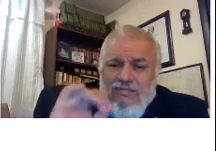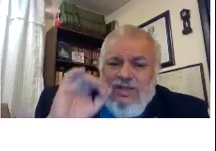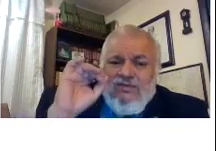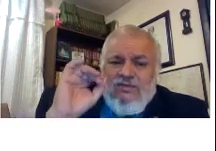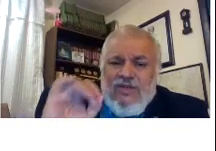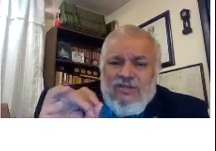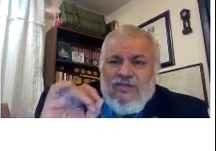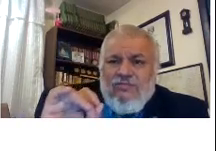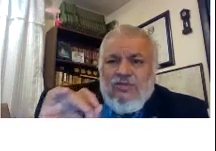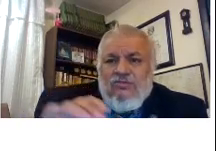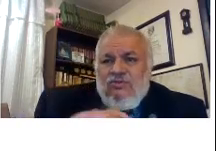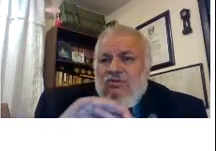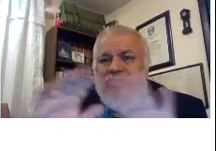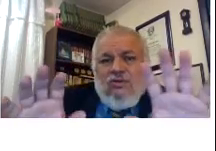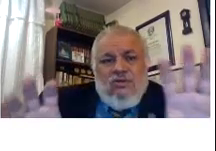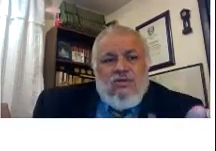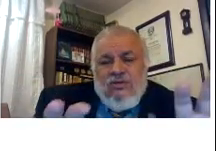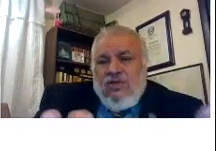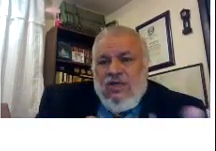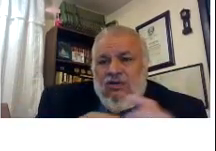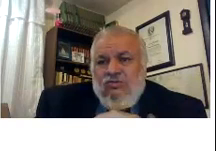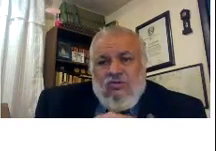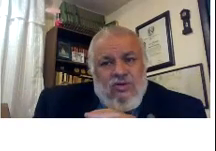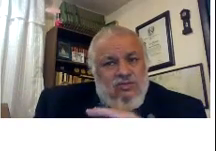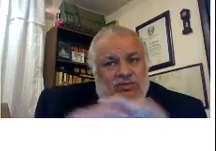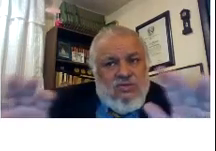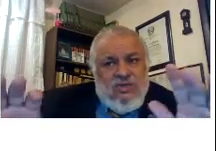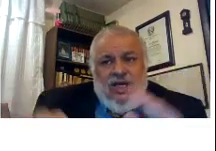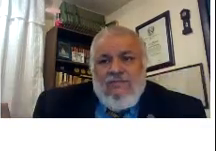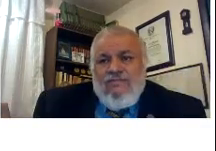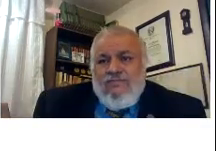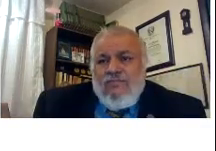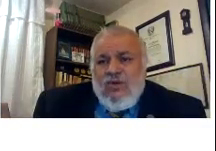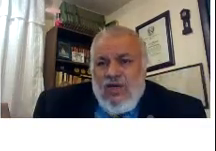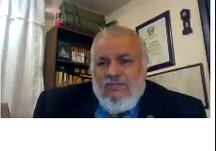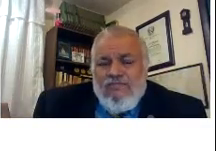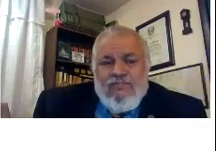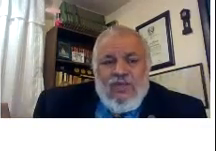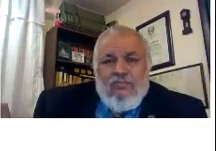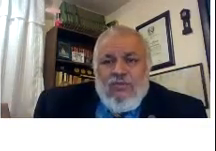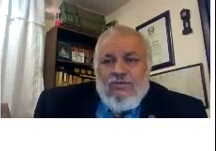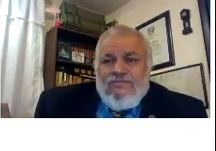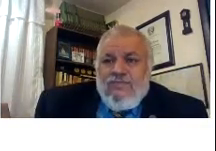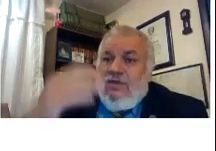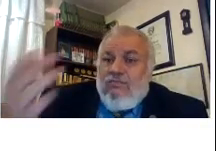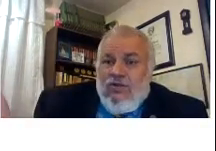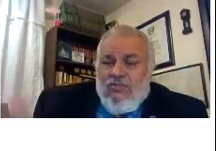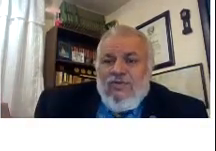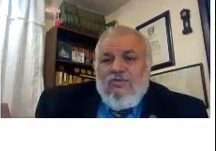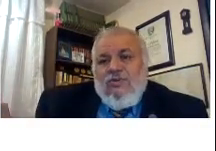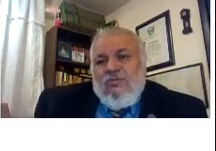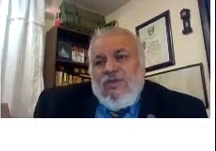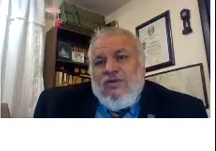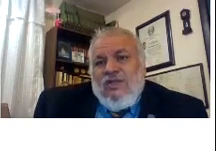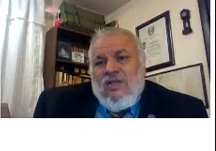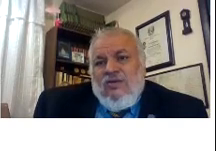un esquema de los diferentes tipos de estudio y entréguenlo junto con esto y ya. ¿Ok? Bueno, perdón por